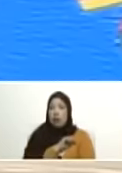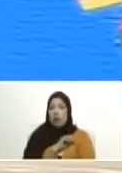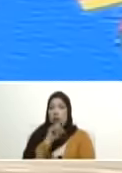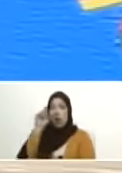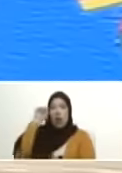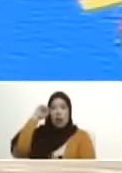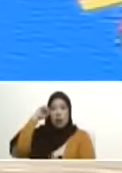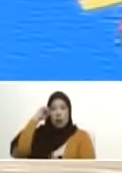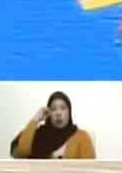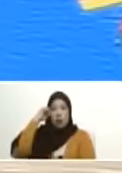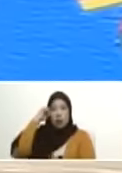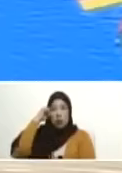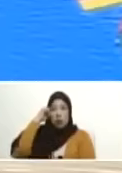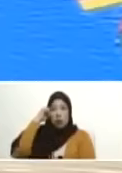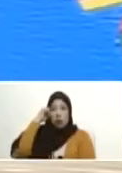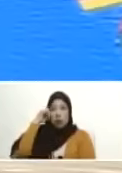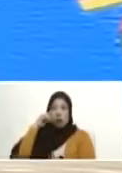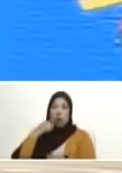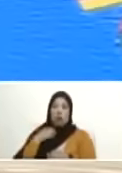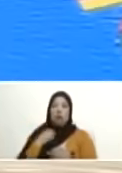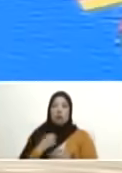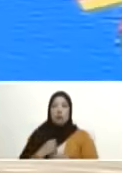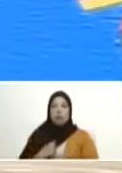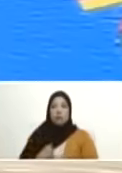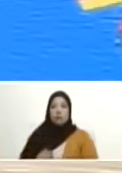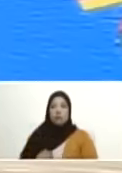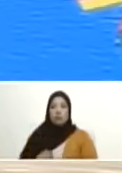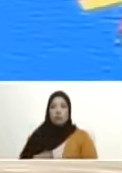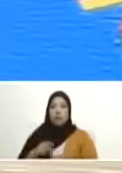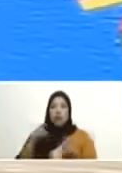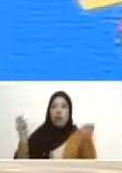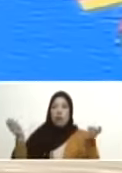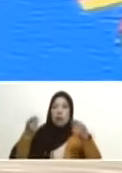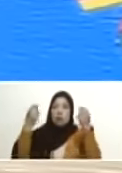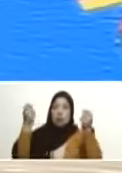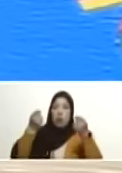recuerden ustedes, en plena campaña electoral del